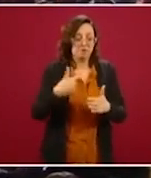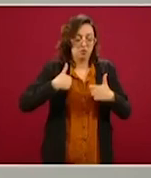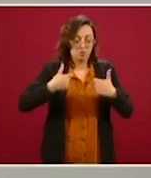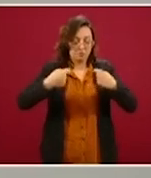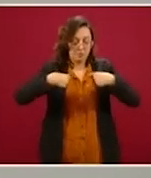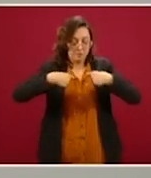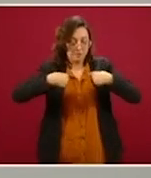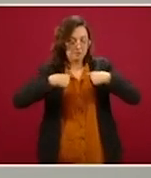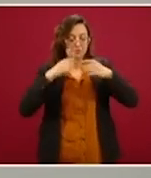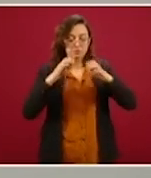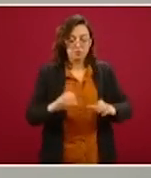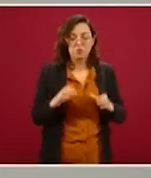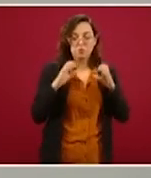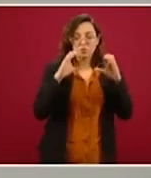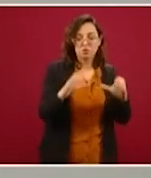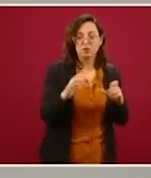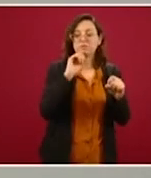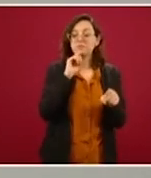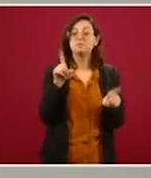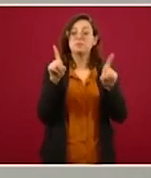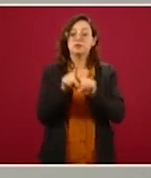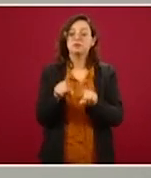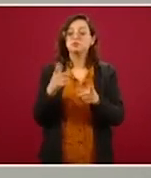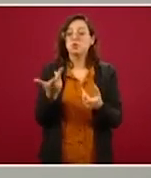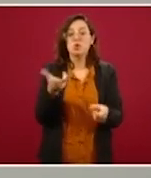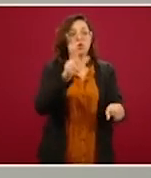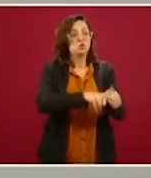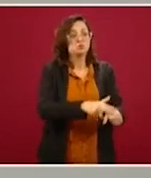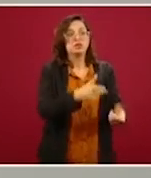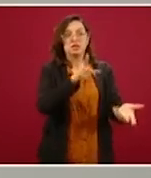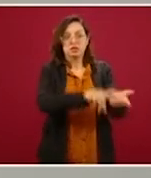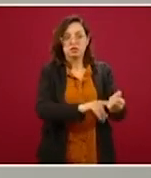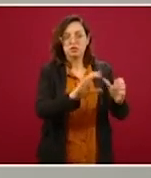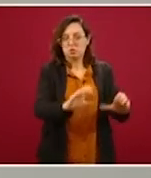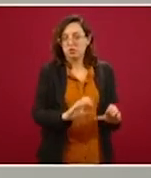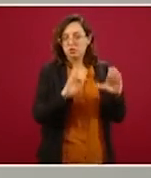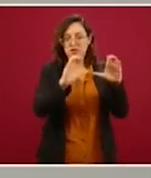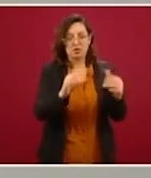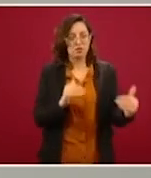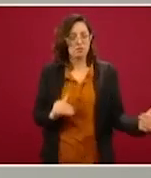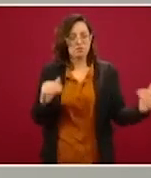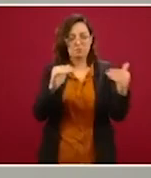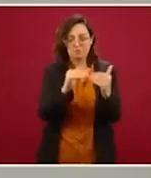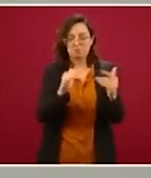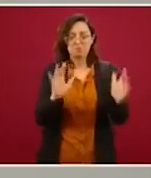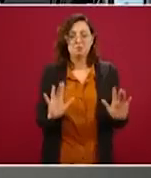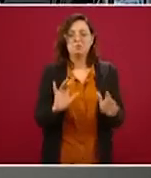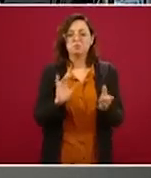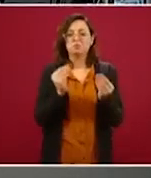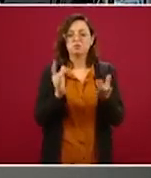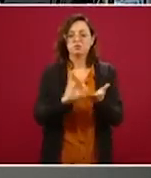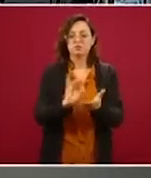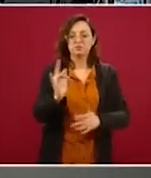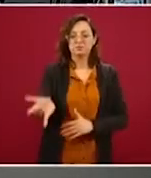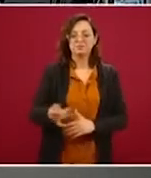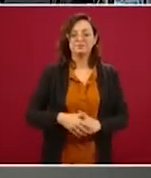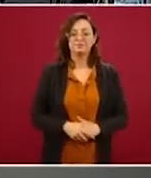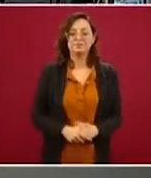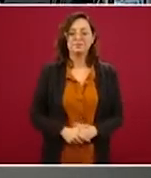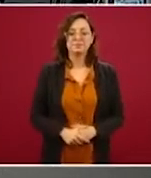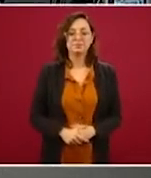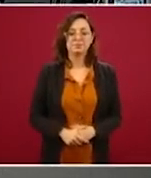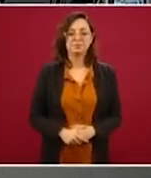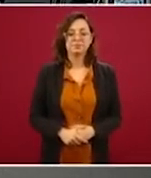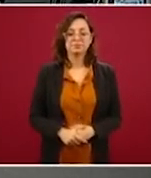importante como el cuidado que se obtiene en un hospital con un médico. Esto es todo. Muchas gracias.